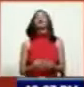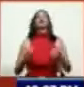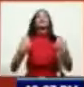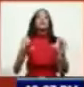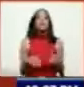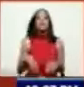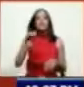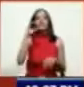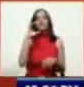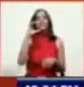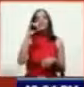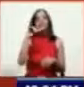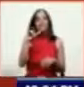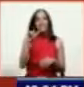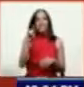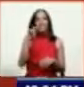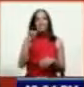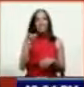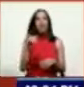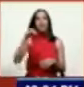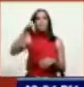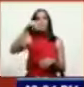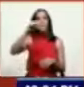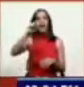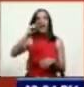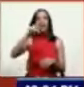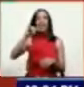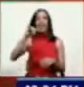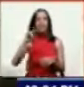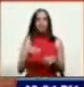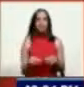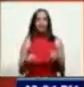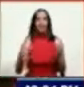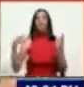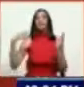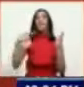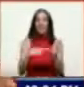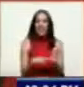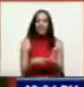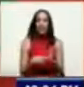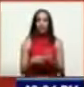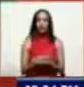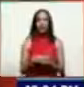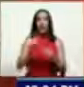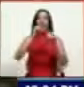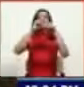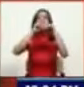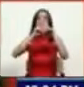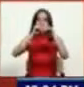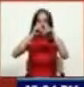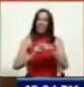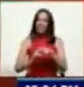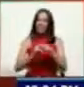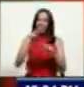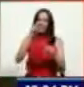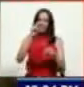Market, El Recreo, la gente de Traki que parece que tuviese un padrino muy mágico porque nadie lo... Te aceptan dólares caretados